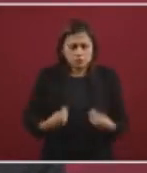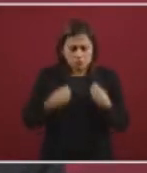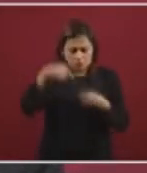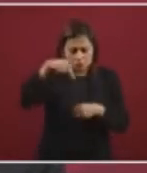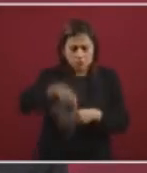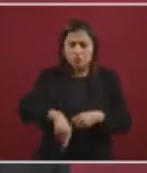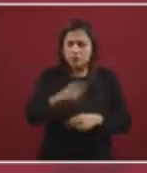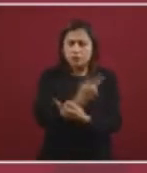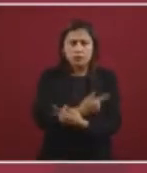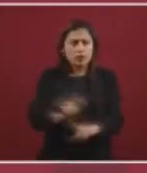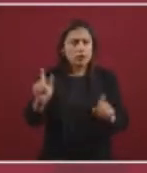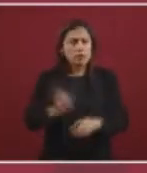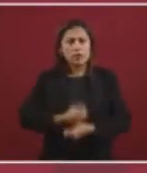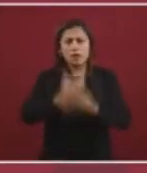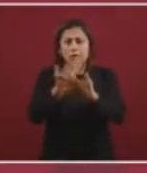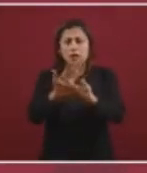Yo nunca